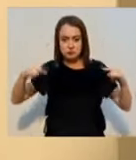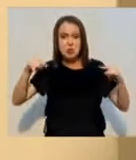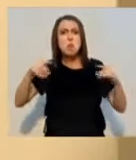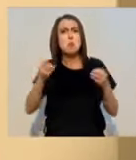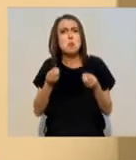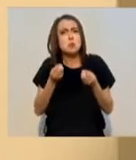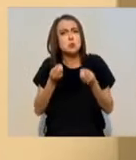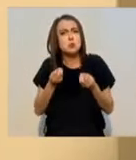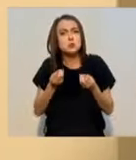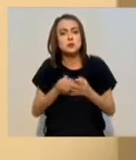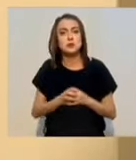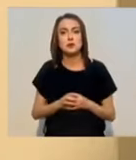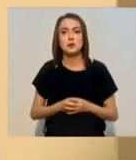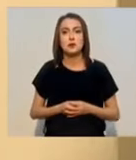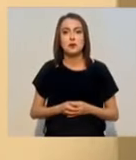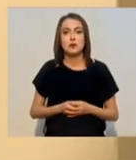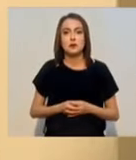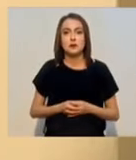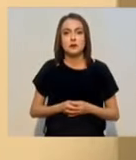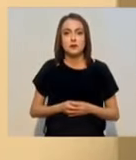de mucha,